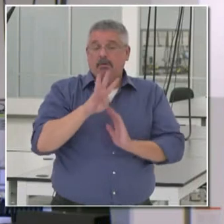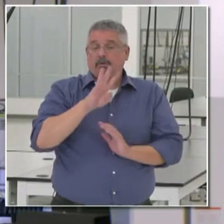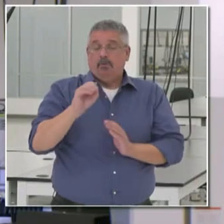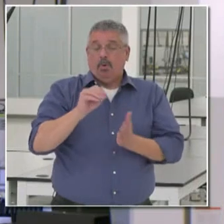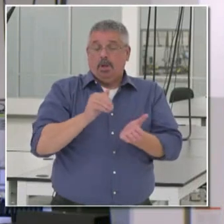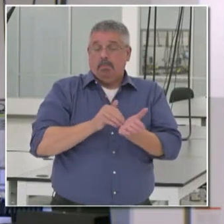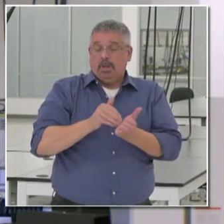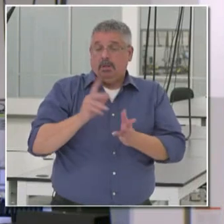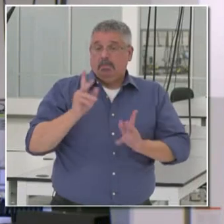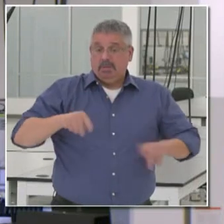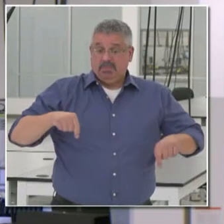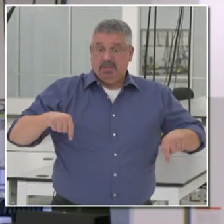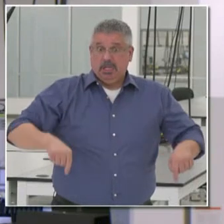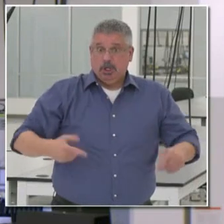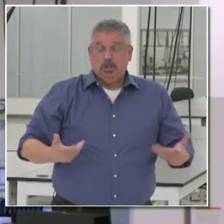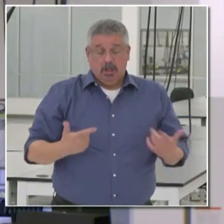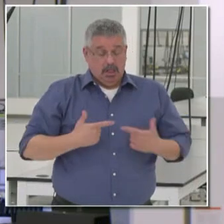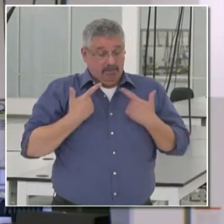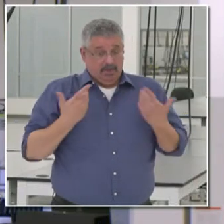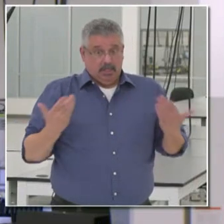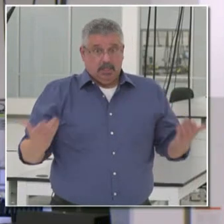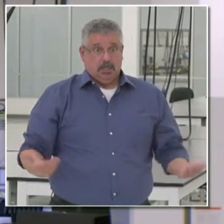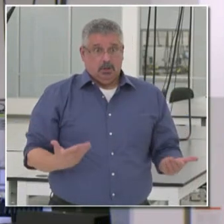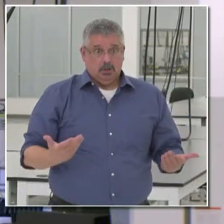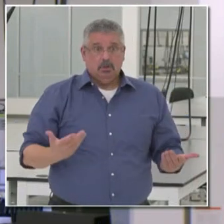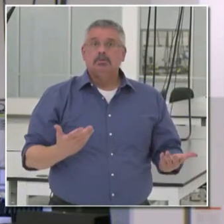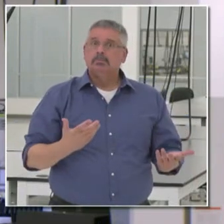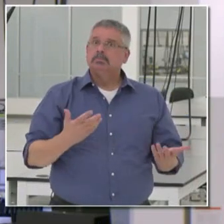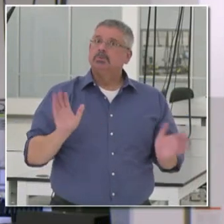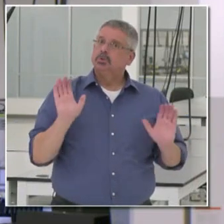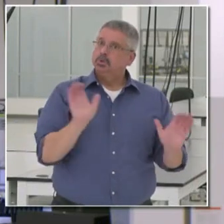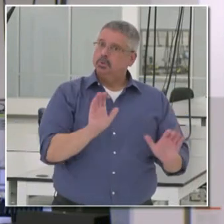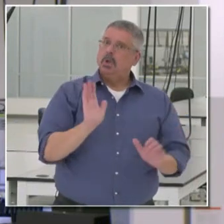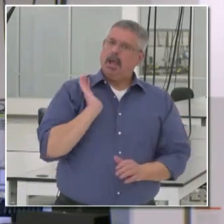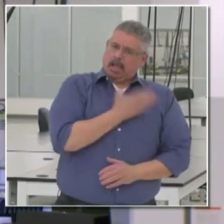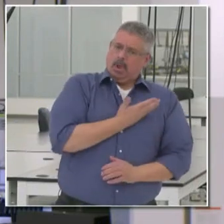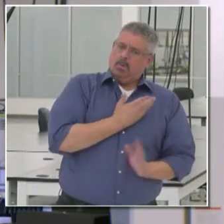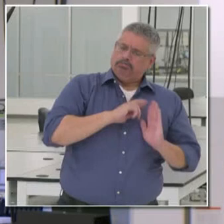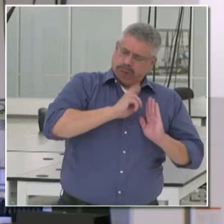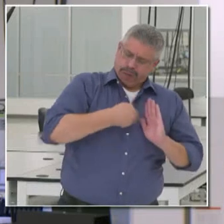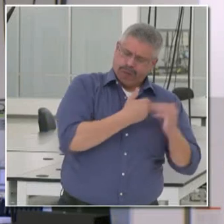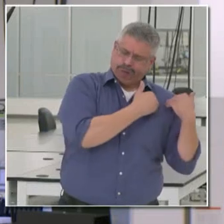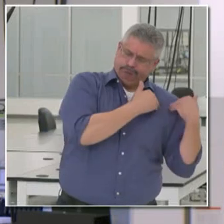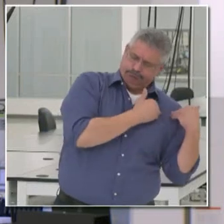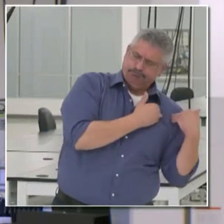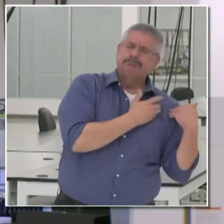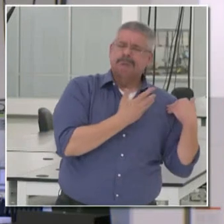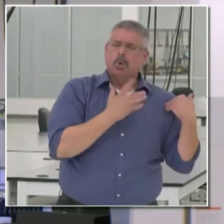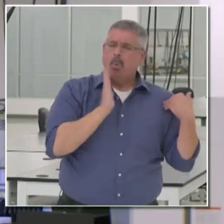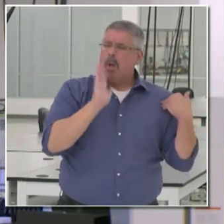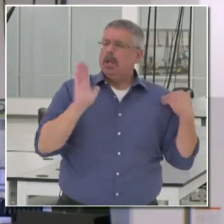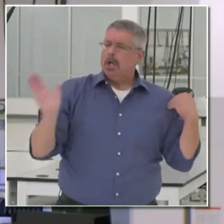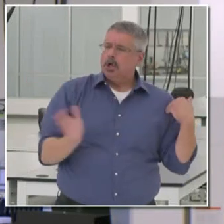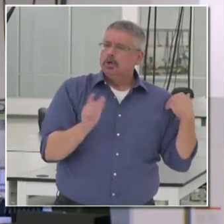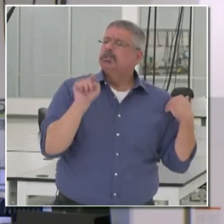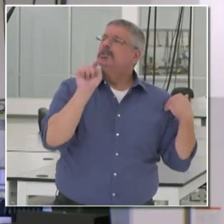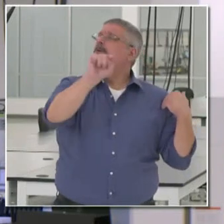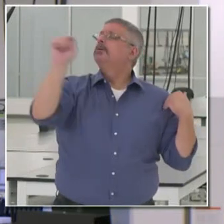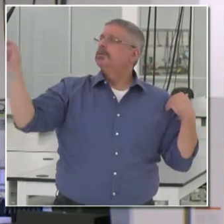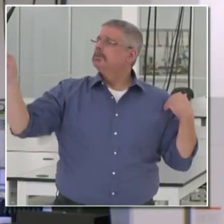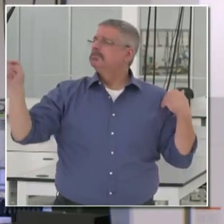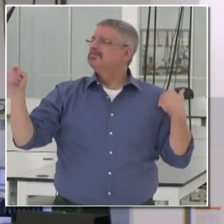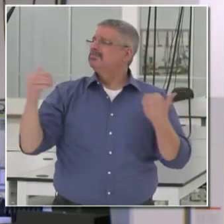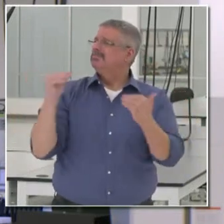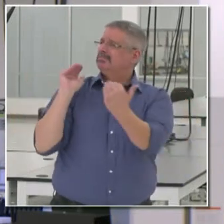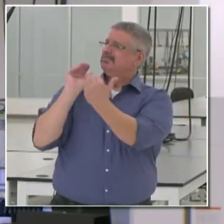del estado con 40 millones de personas viviendo en el estado definitivamente estamos haciendo nuestra parte y esperamos calentaremos a